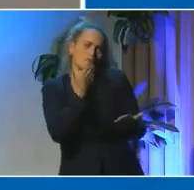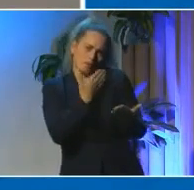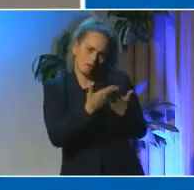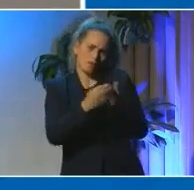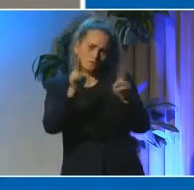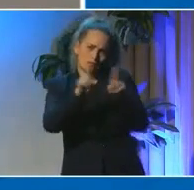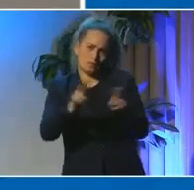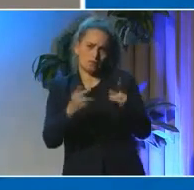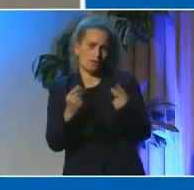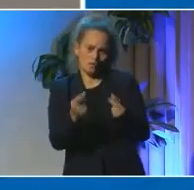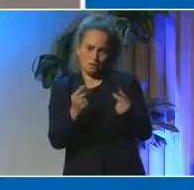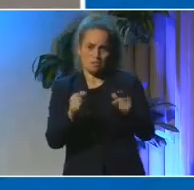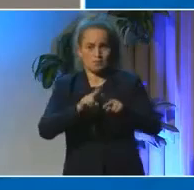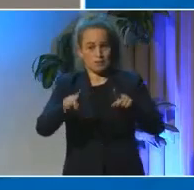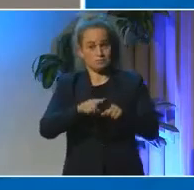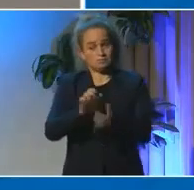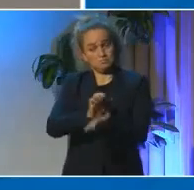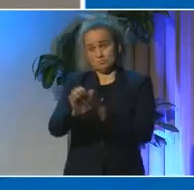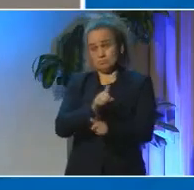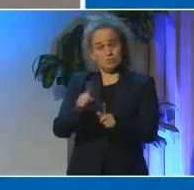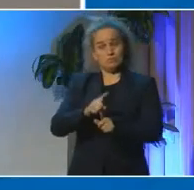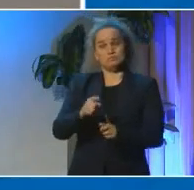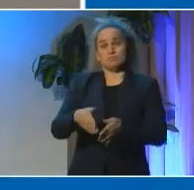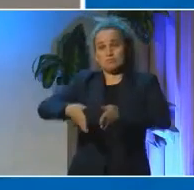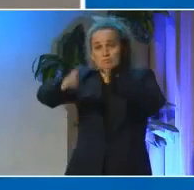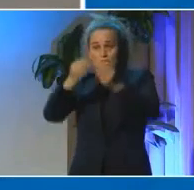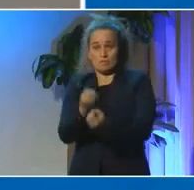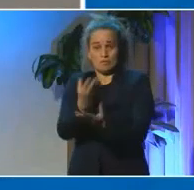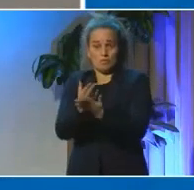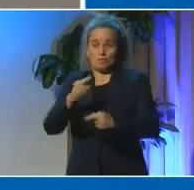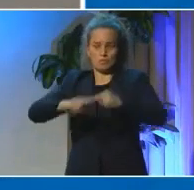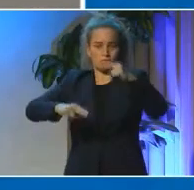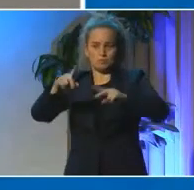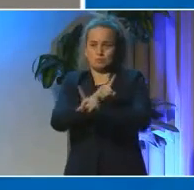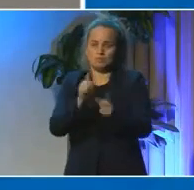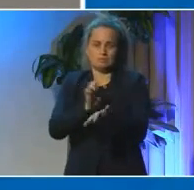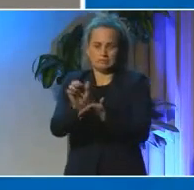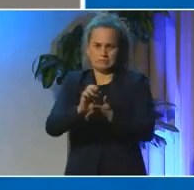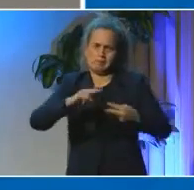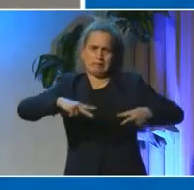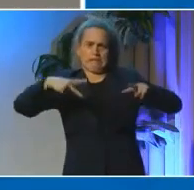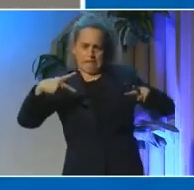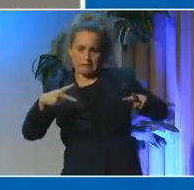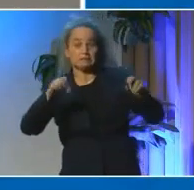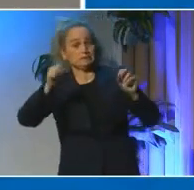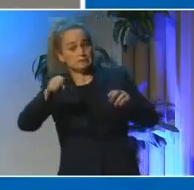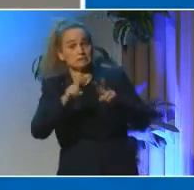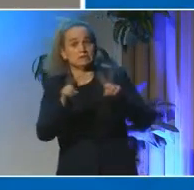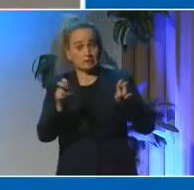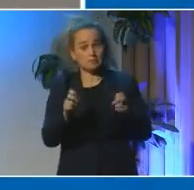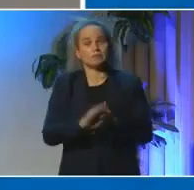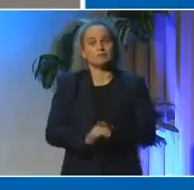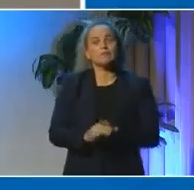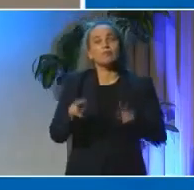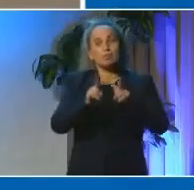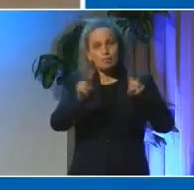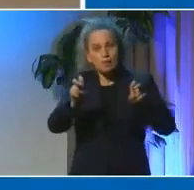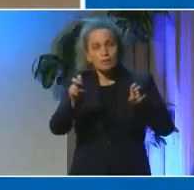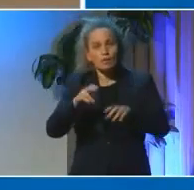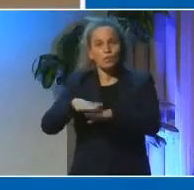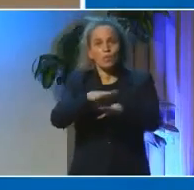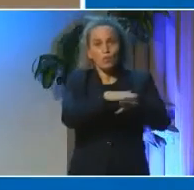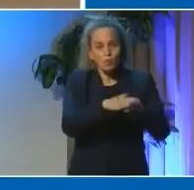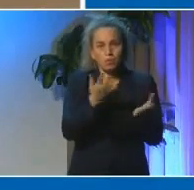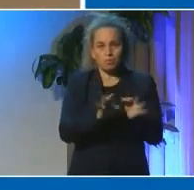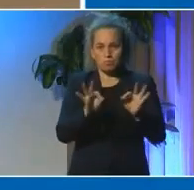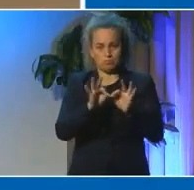alta velocidad pero yo no quiero ser el que tiene la torre Entonces es todo un tema es todo un tema y además es un tema porque de verdad hay mucho